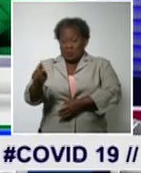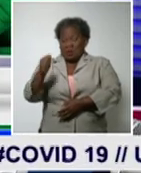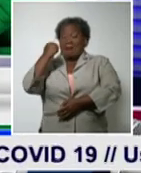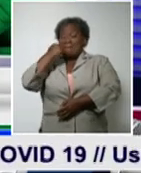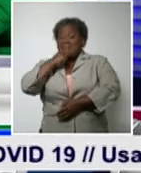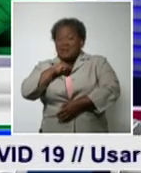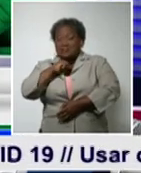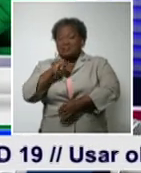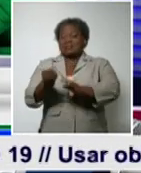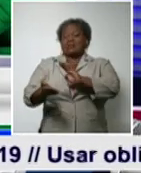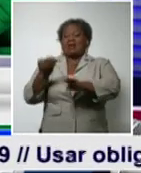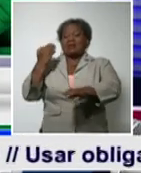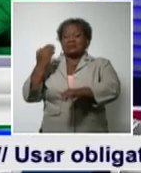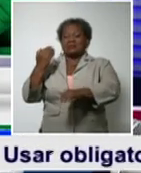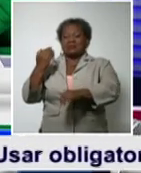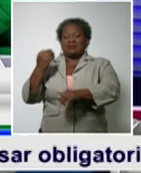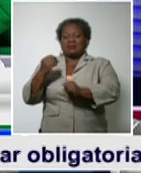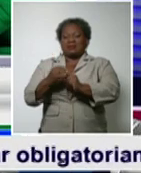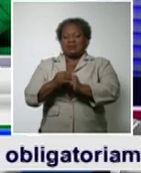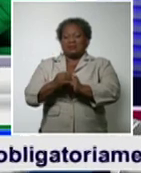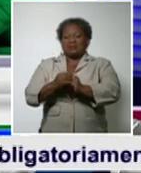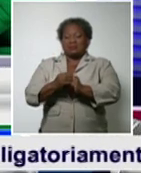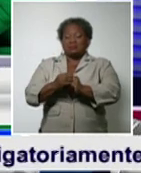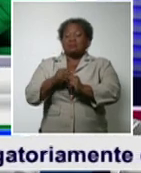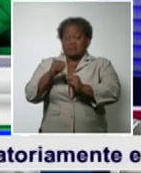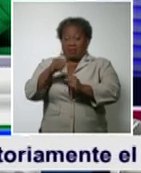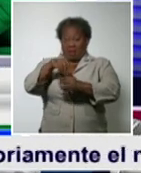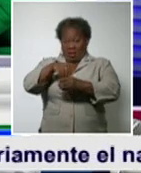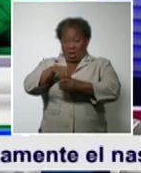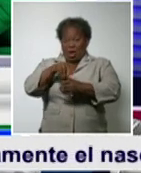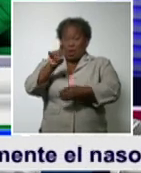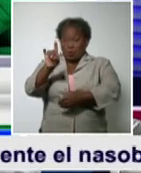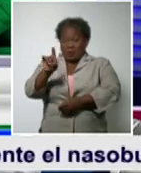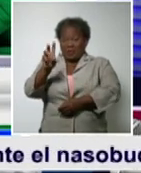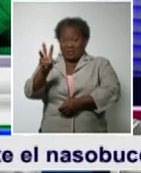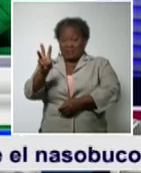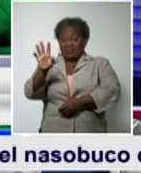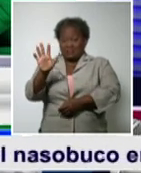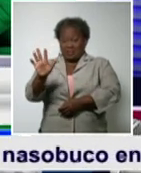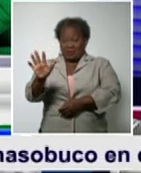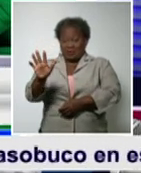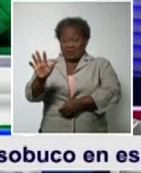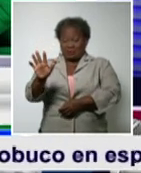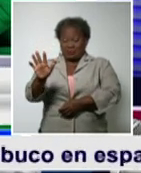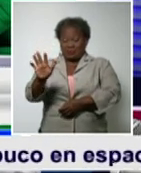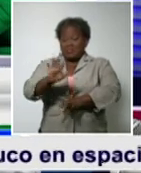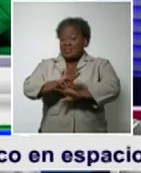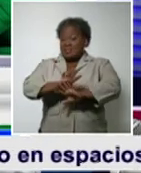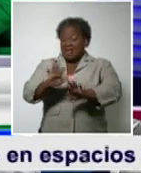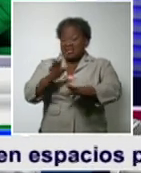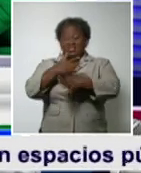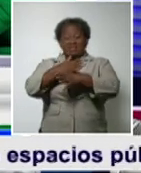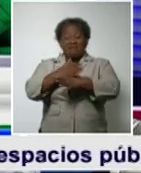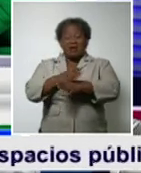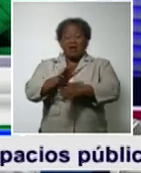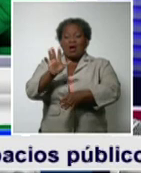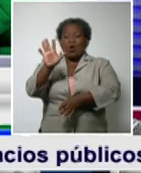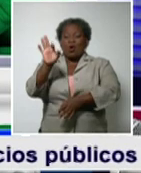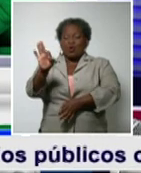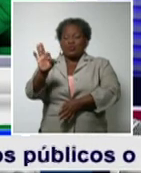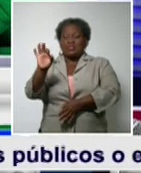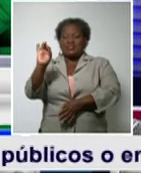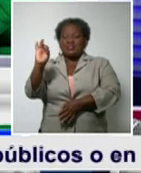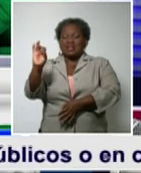día de ayer. Y con estas 935, pues ya el 87,9%, estamos hablando